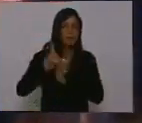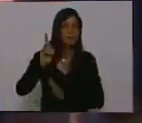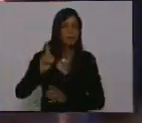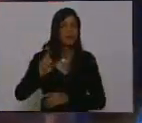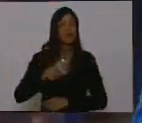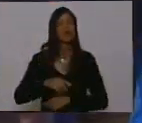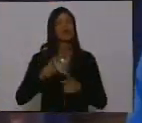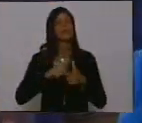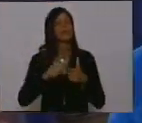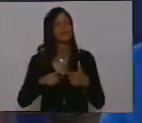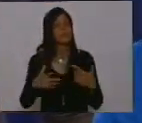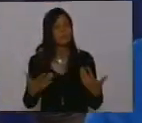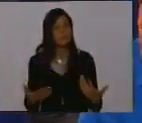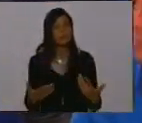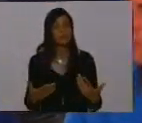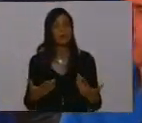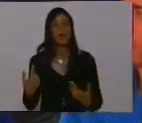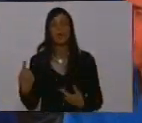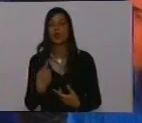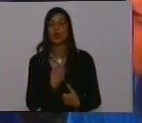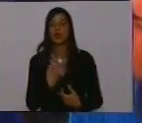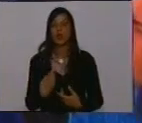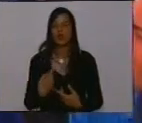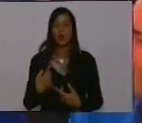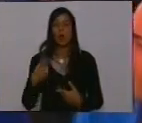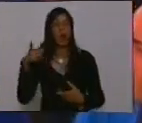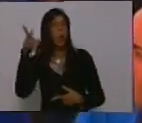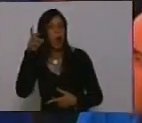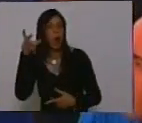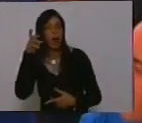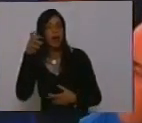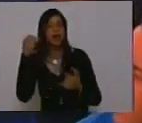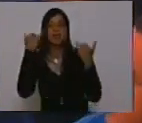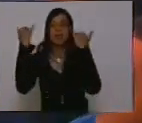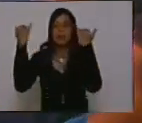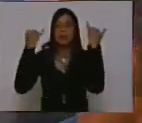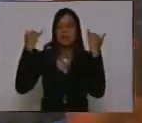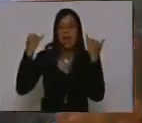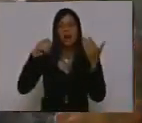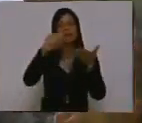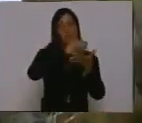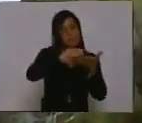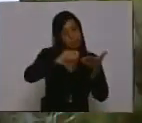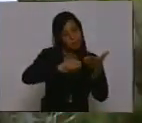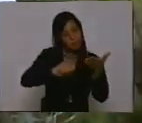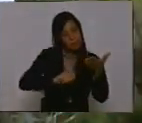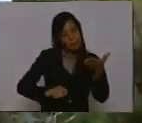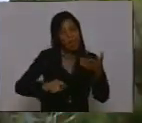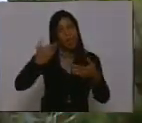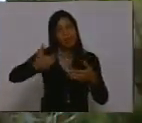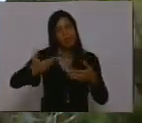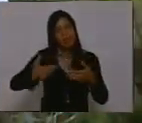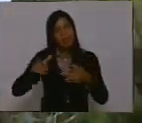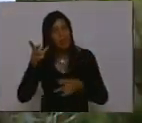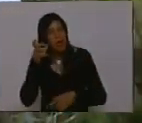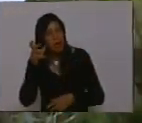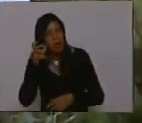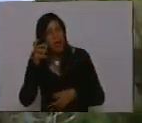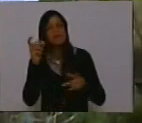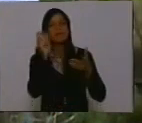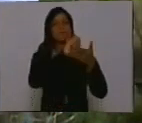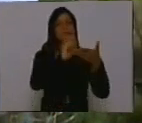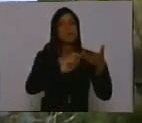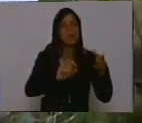allí hemos recogido de esos temas los principales: